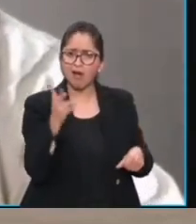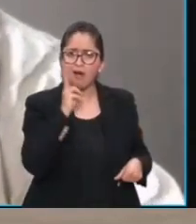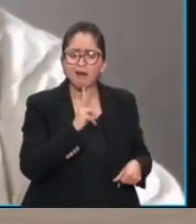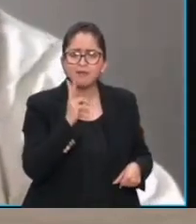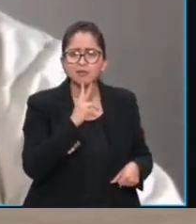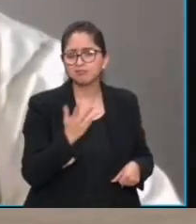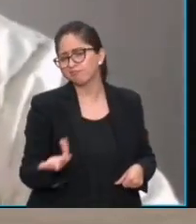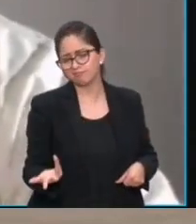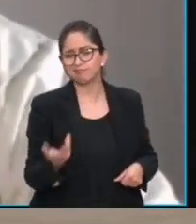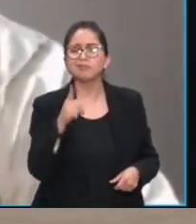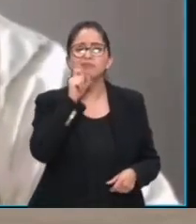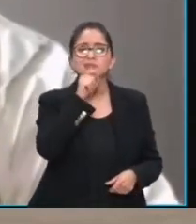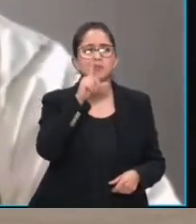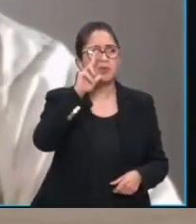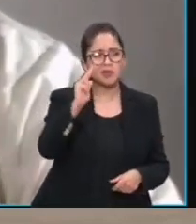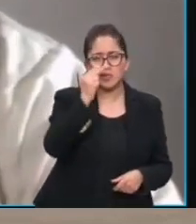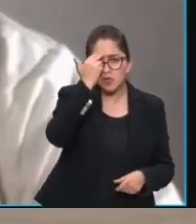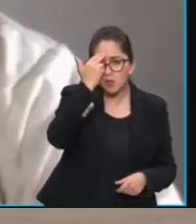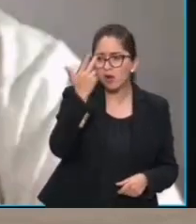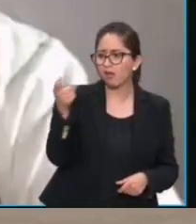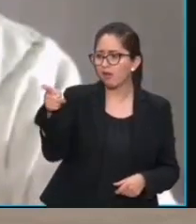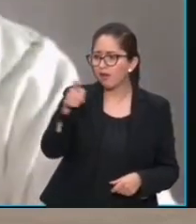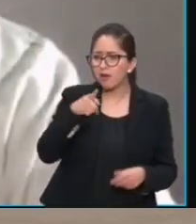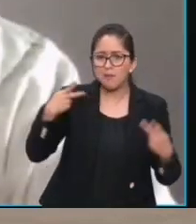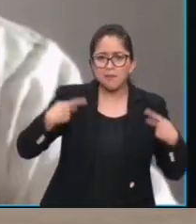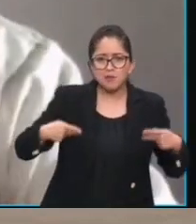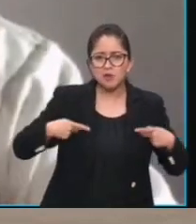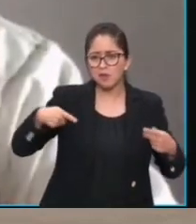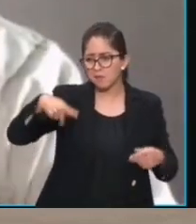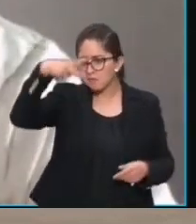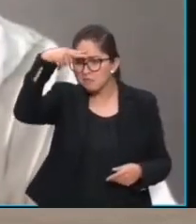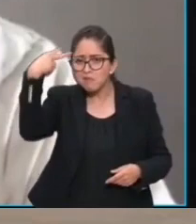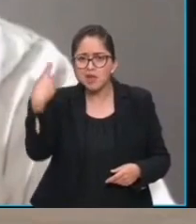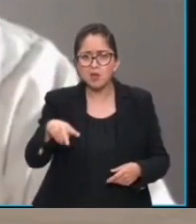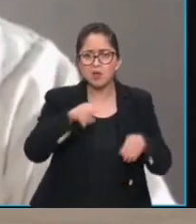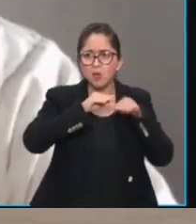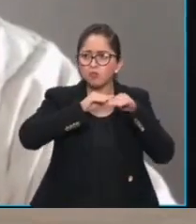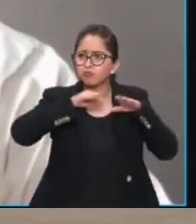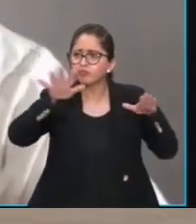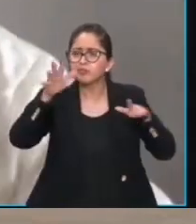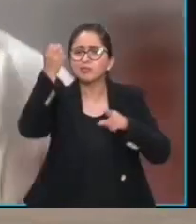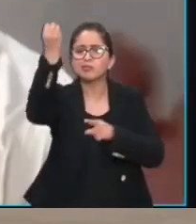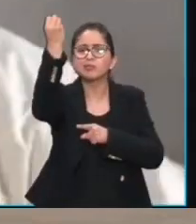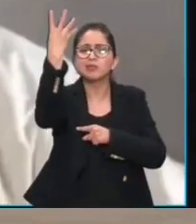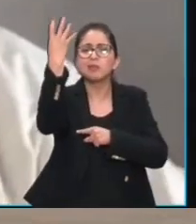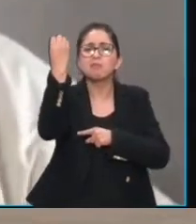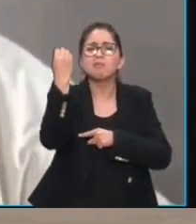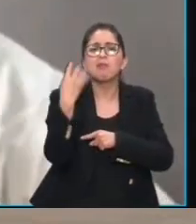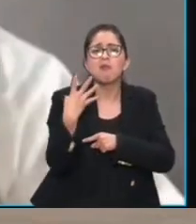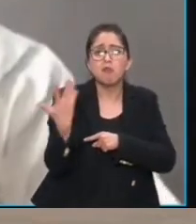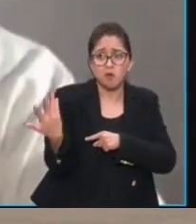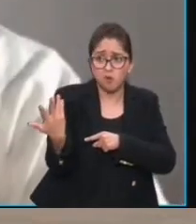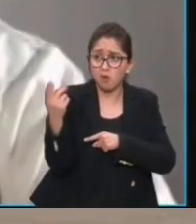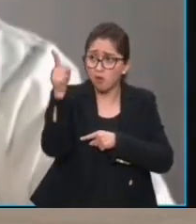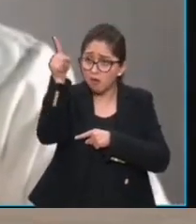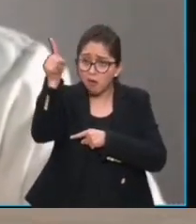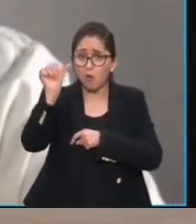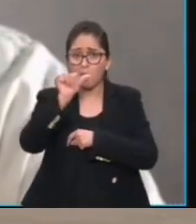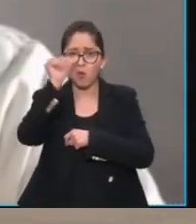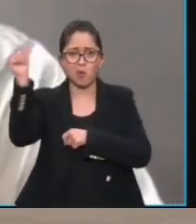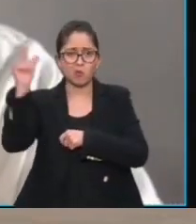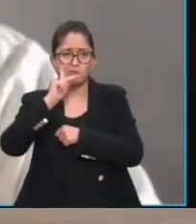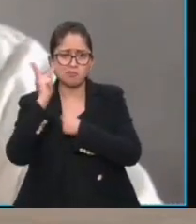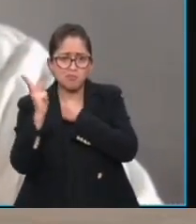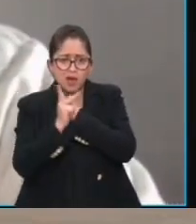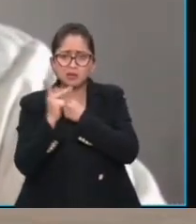recordar que de las aportaciones que ha tenido México hacia el extranjero ha sido el semáforo que adoptaron